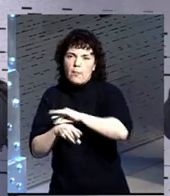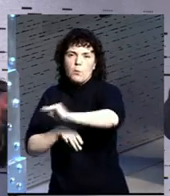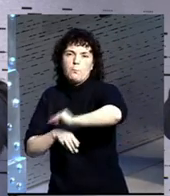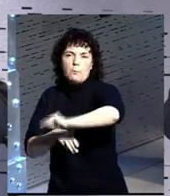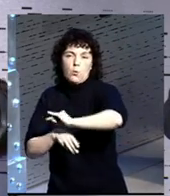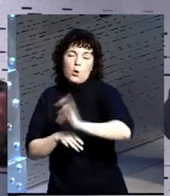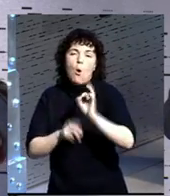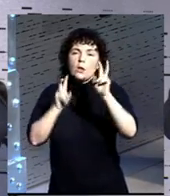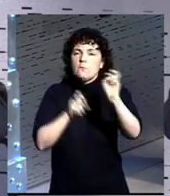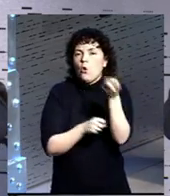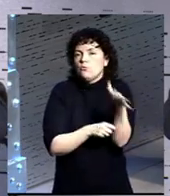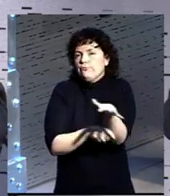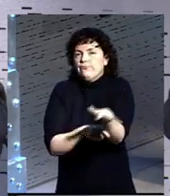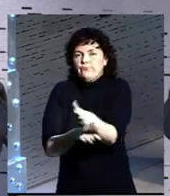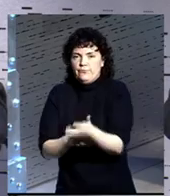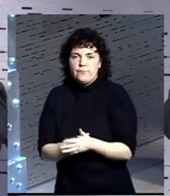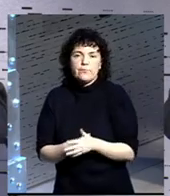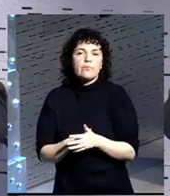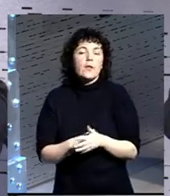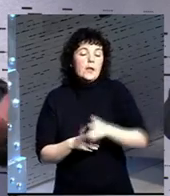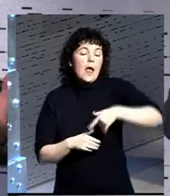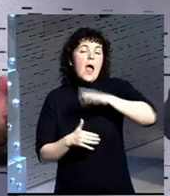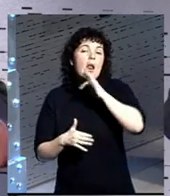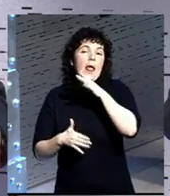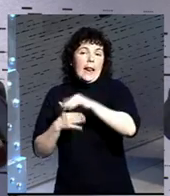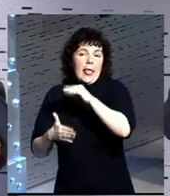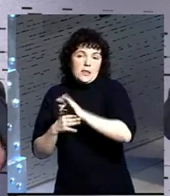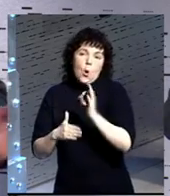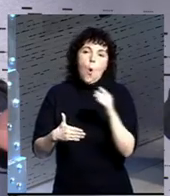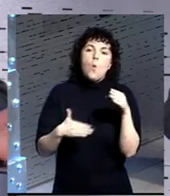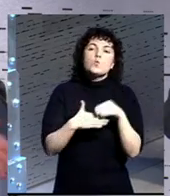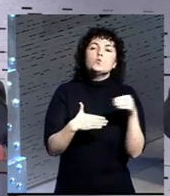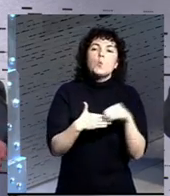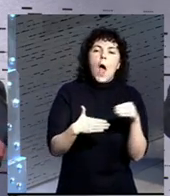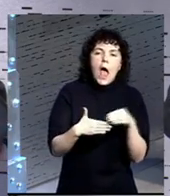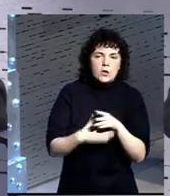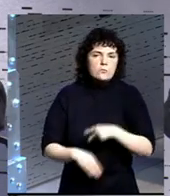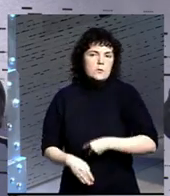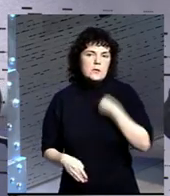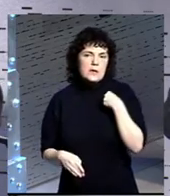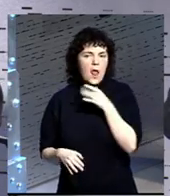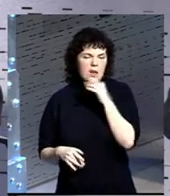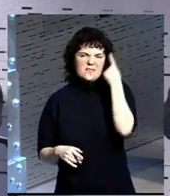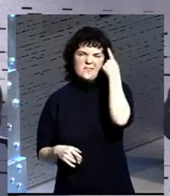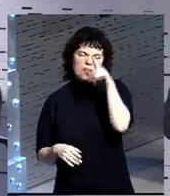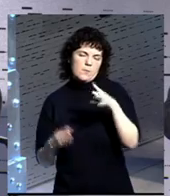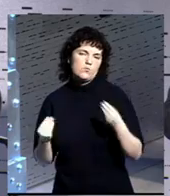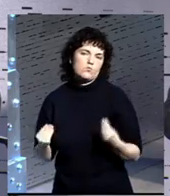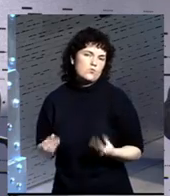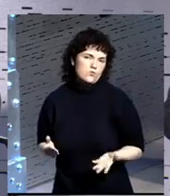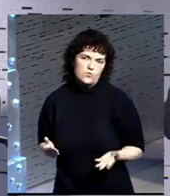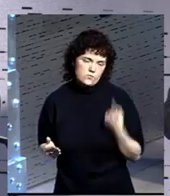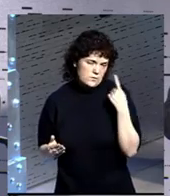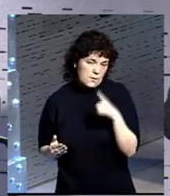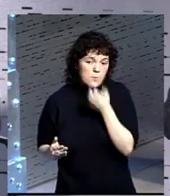o en cualquier otro sitio. De alguna manera los clientes o los usuarios en general ahora saben mucho, porque y si